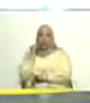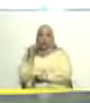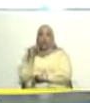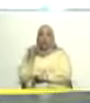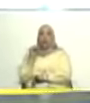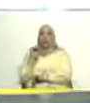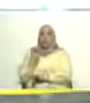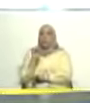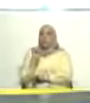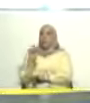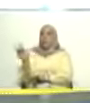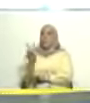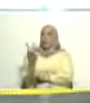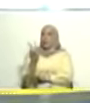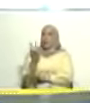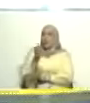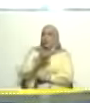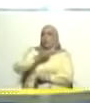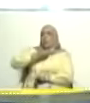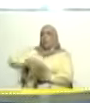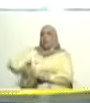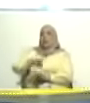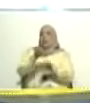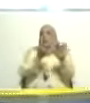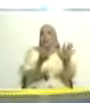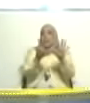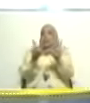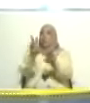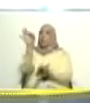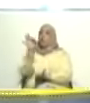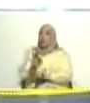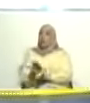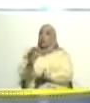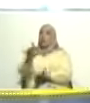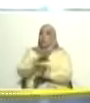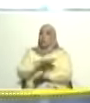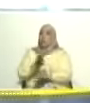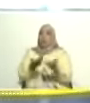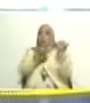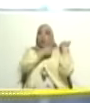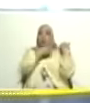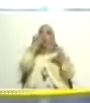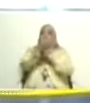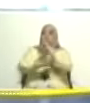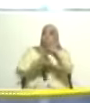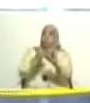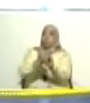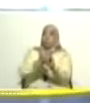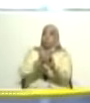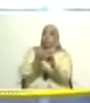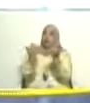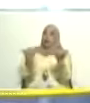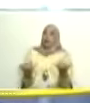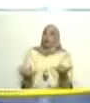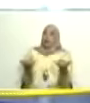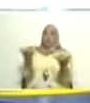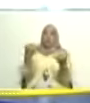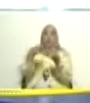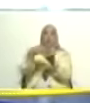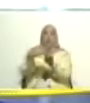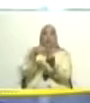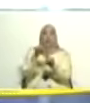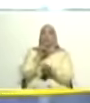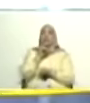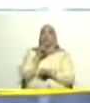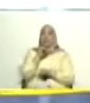en un segundo, Venezuela perdió el 77% de sus corresponsabilidades internacionales en el momento en que la OFAC, la